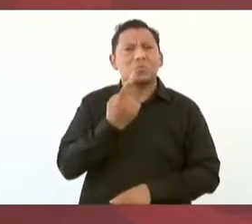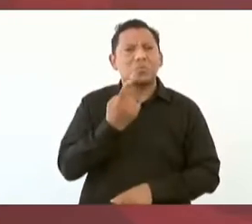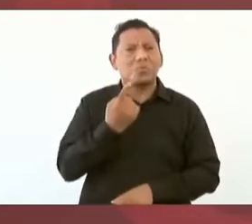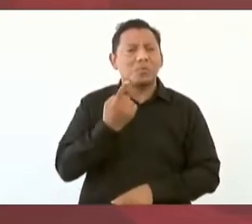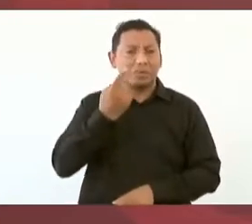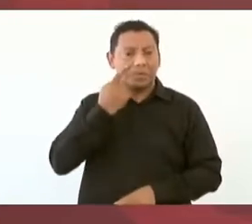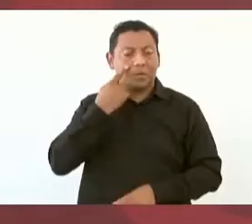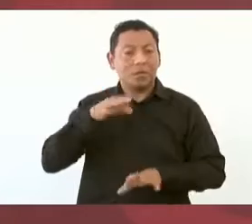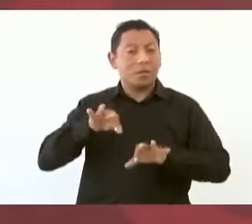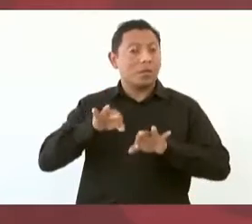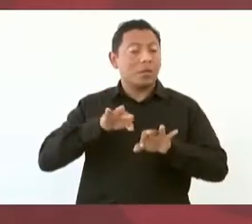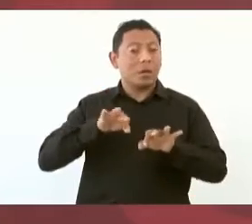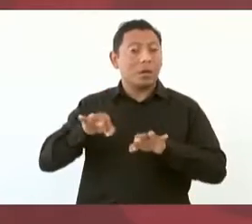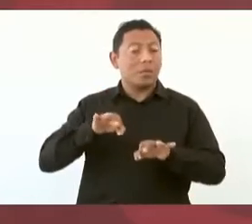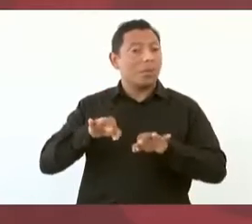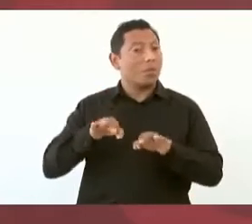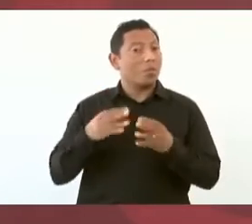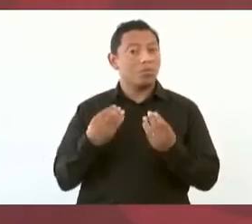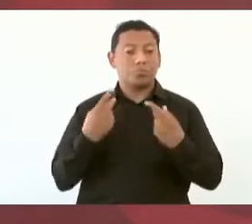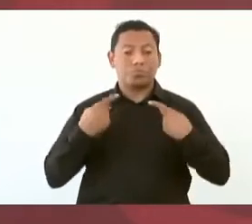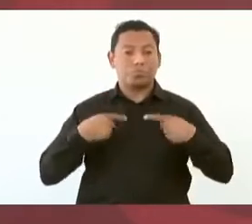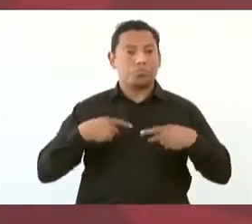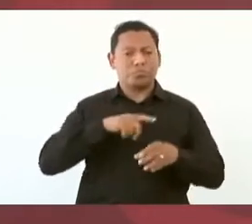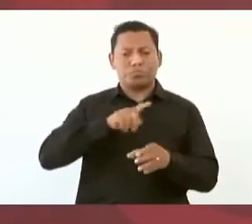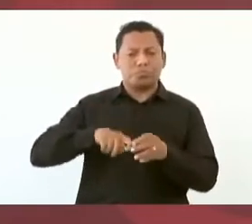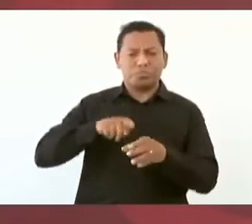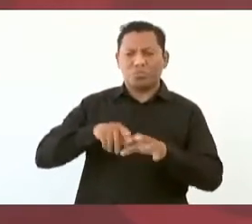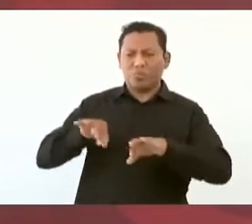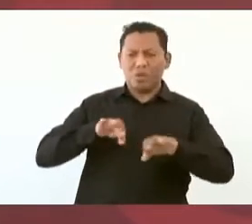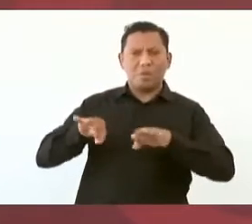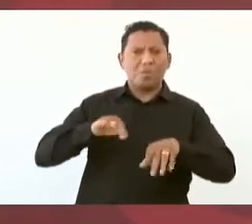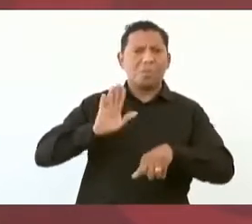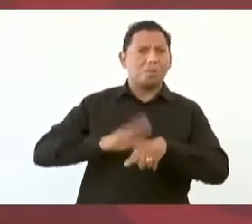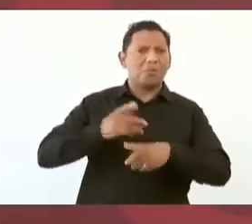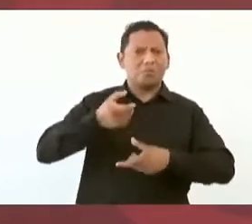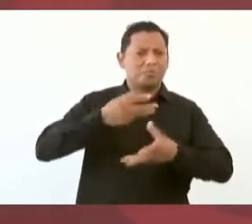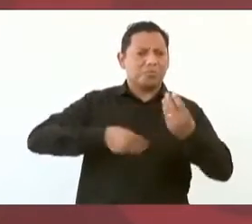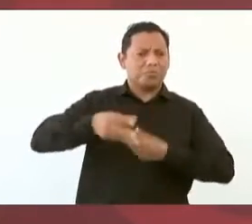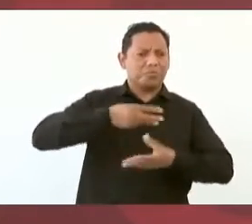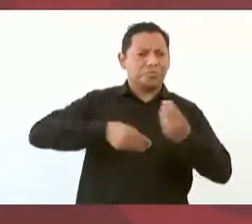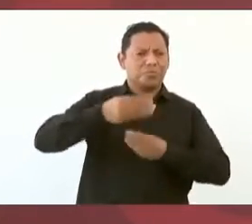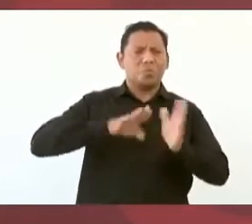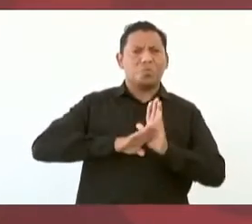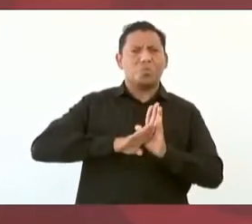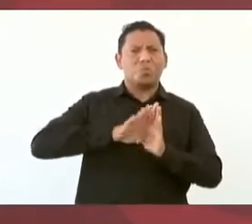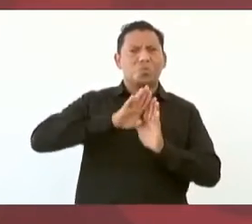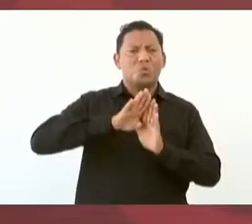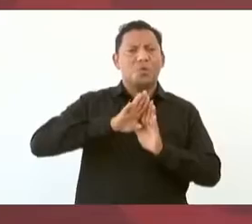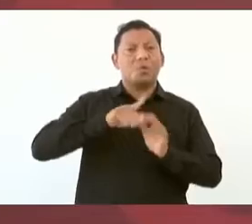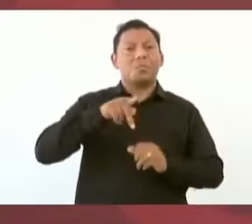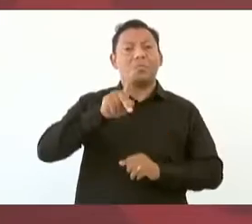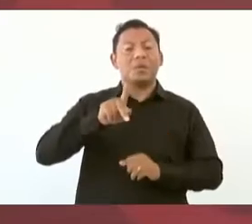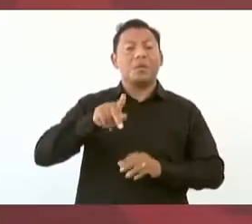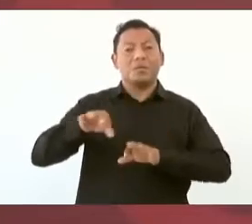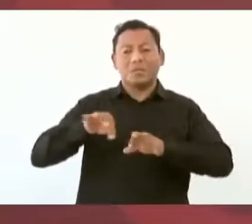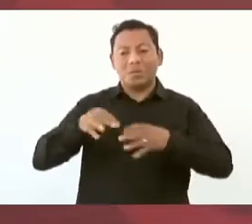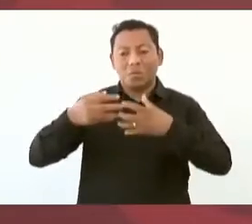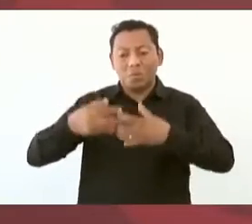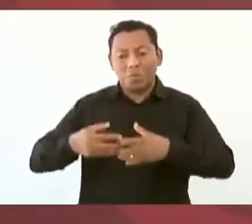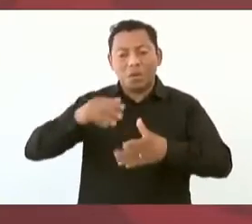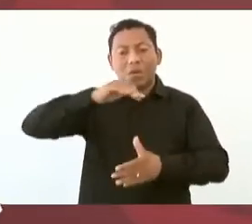da mucho trabajo, en poco tiempo se reactiva la economía, pero cuando se terminan las